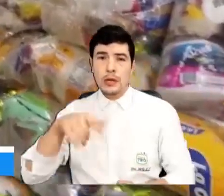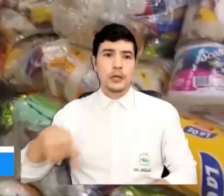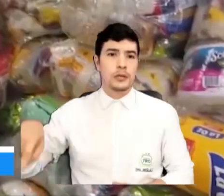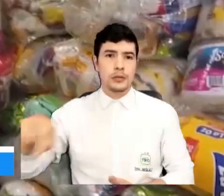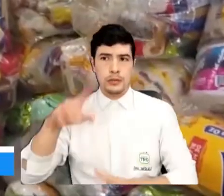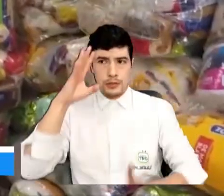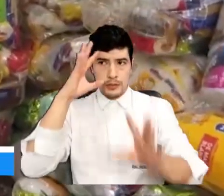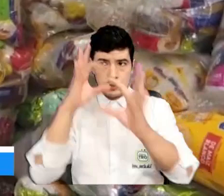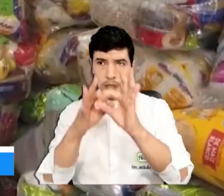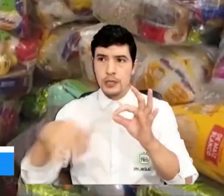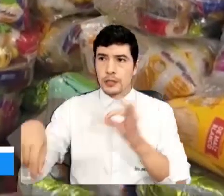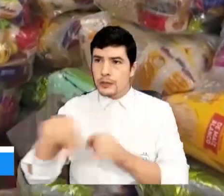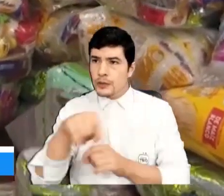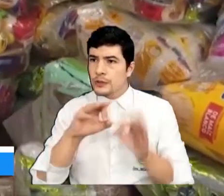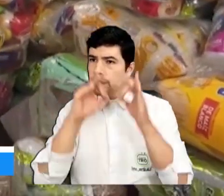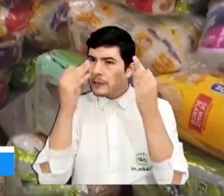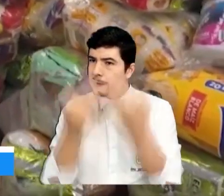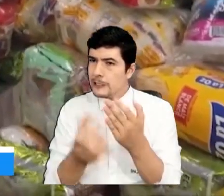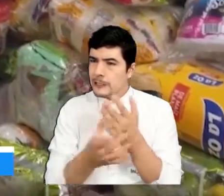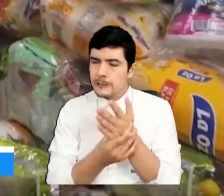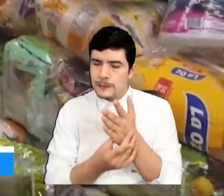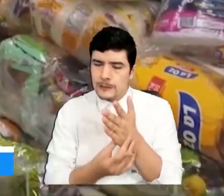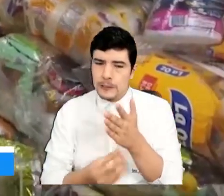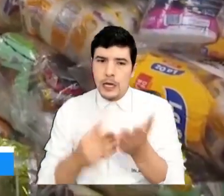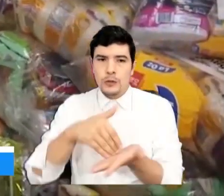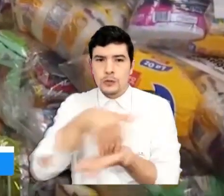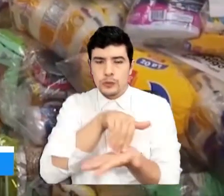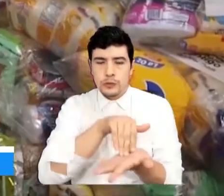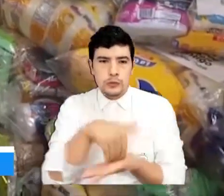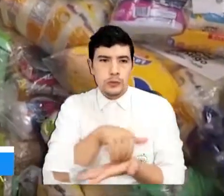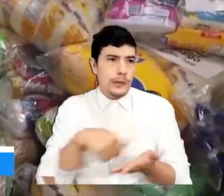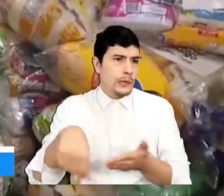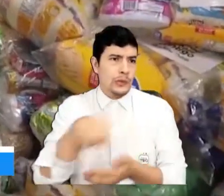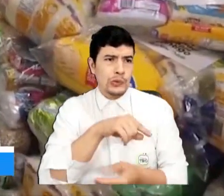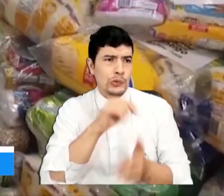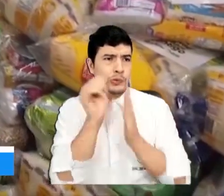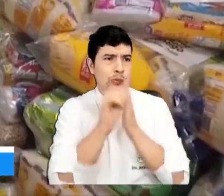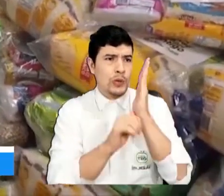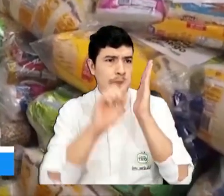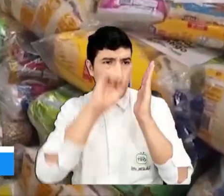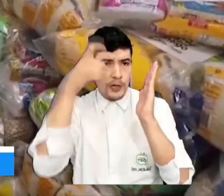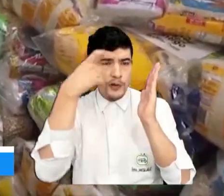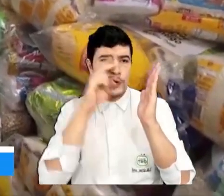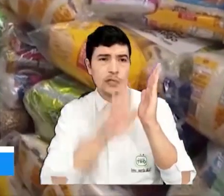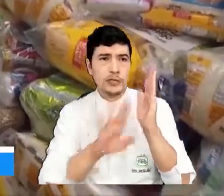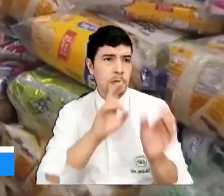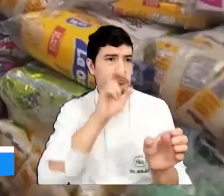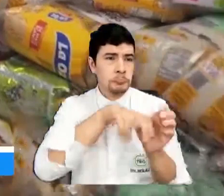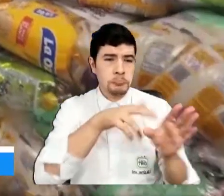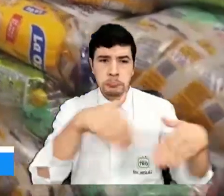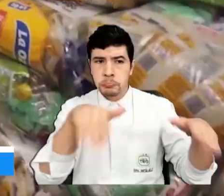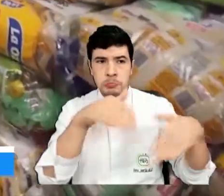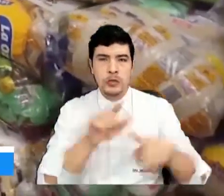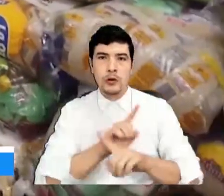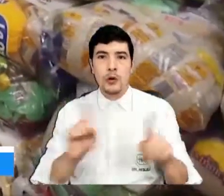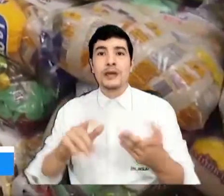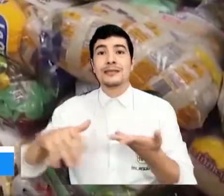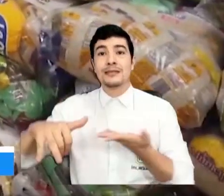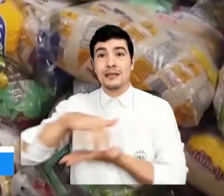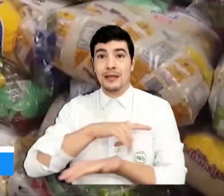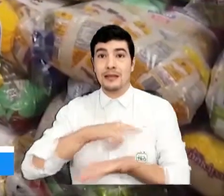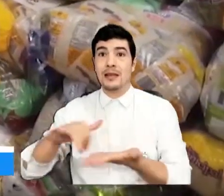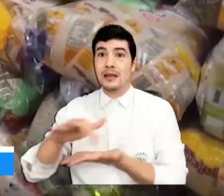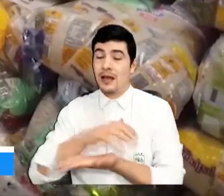con nuestro lema, donar es luchar. De esta salimos juntos y con todo el apoyo de nuestra gestora social, mi querida esposa Jenny